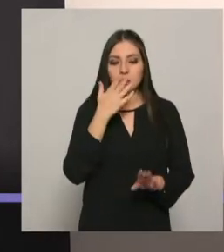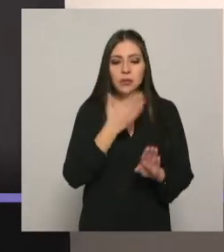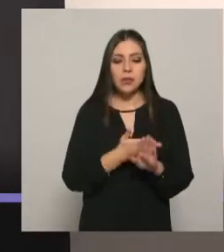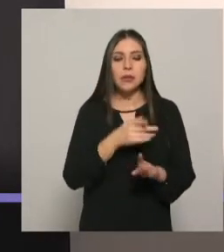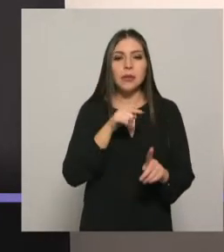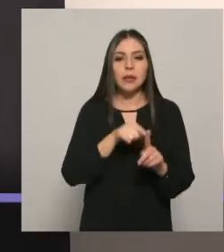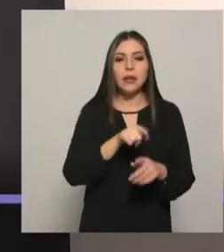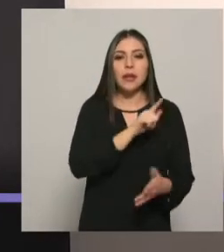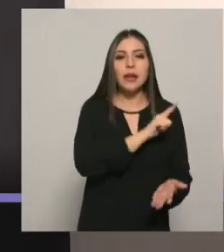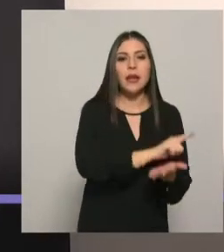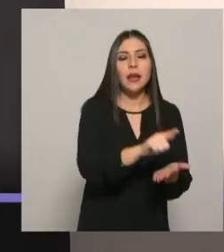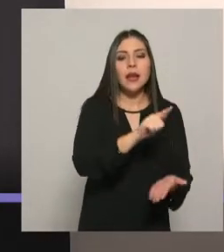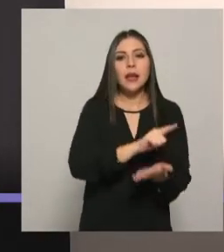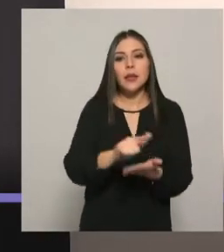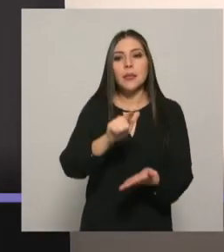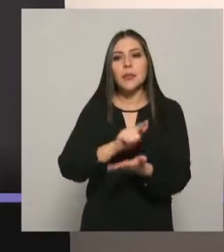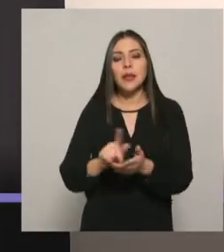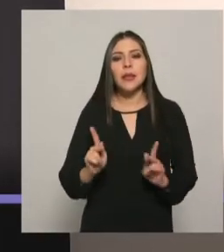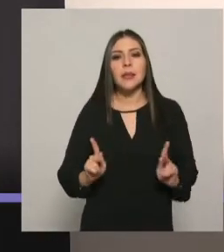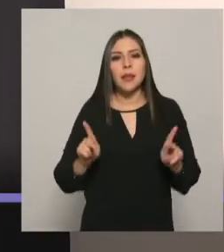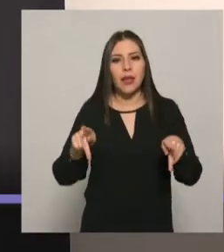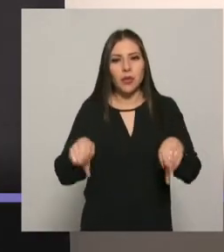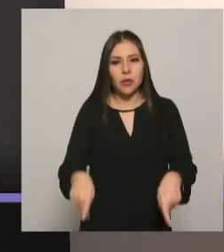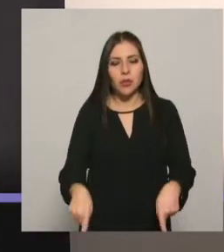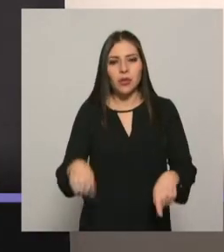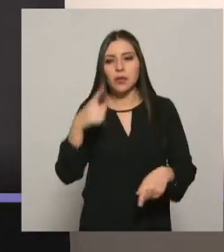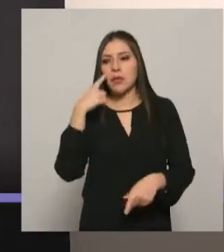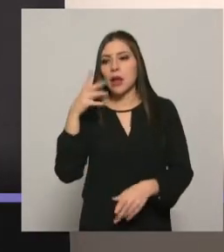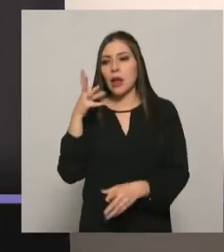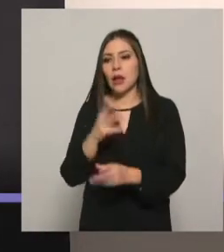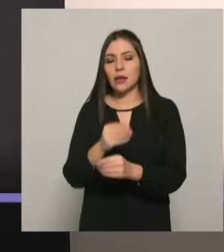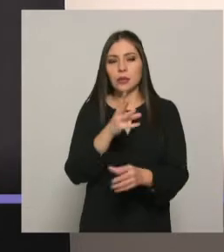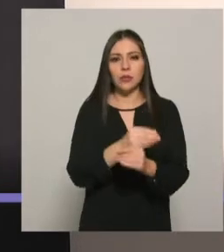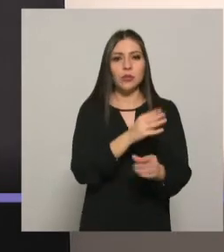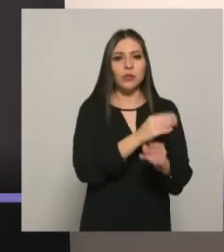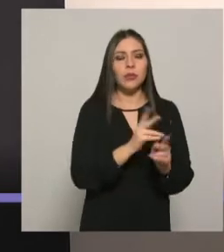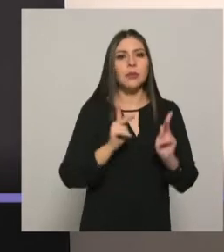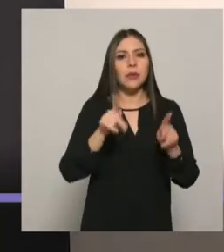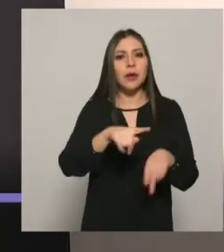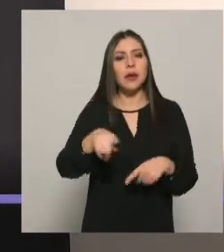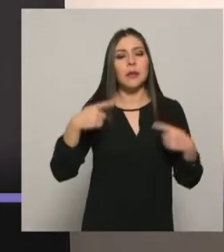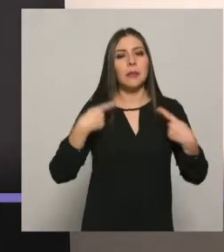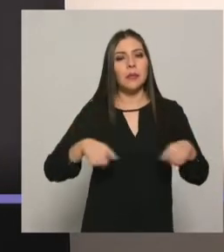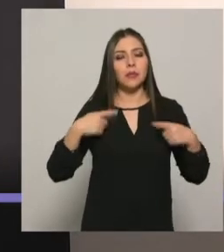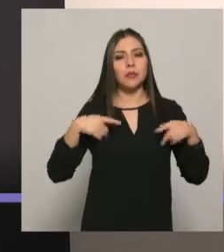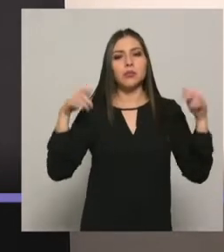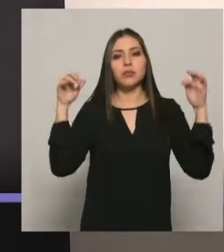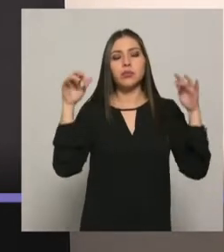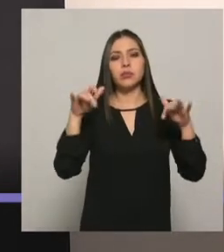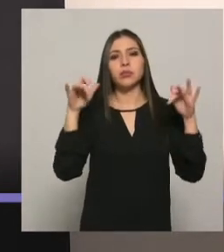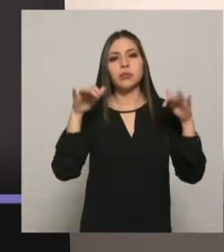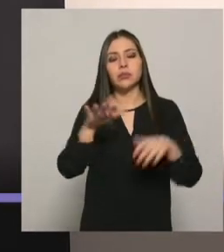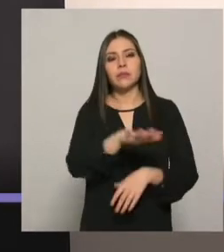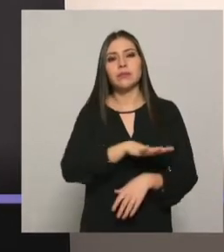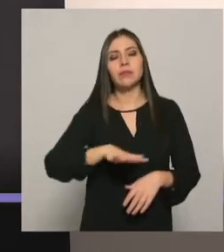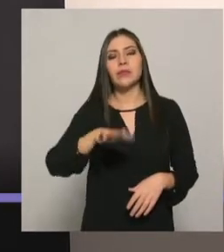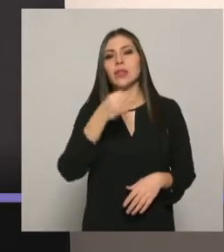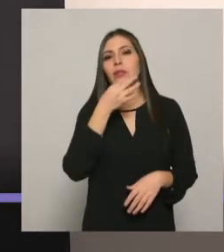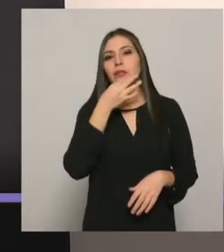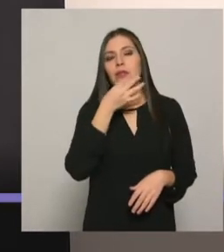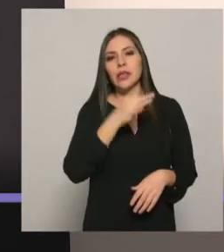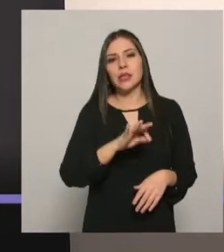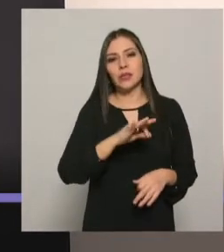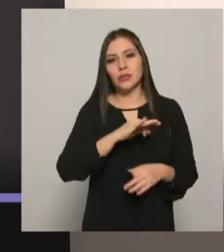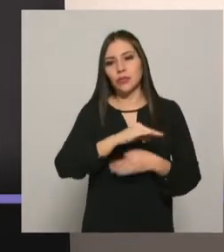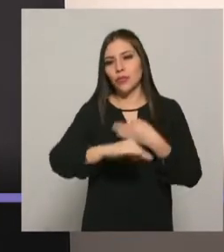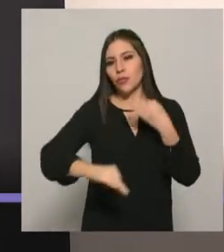pudieran resanar situaciones y arreglar los panteones para que pues la gente acudiera, porque es una fiesta en todos